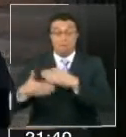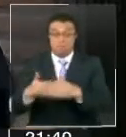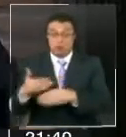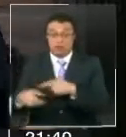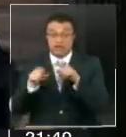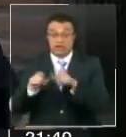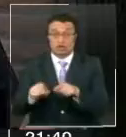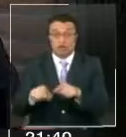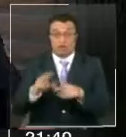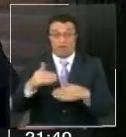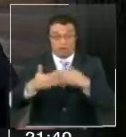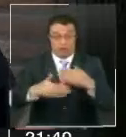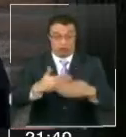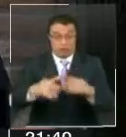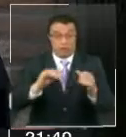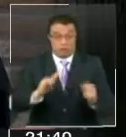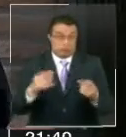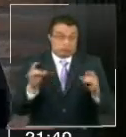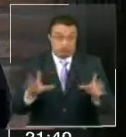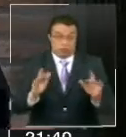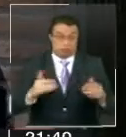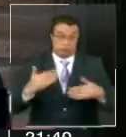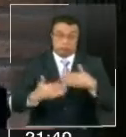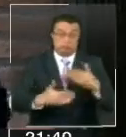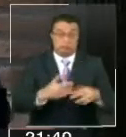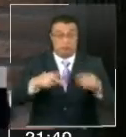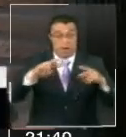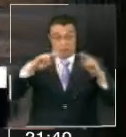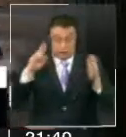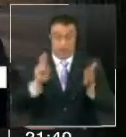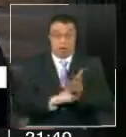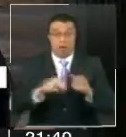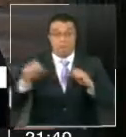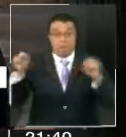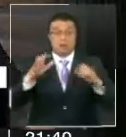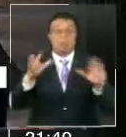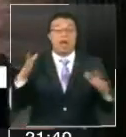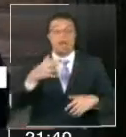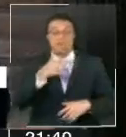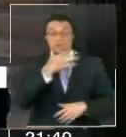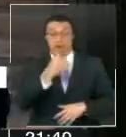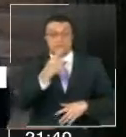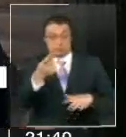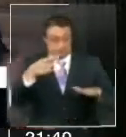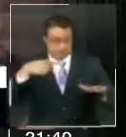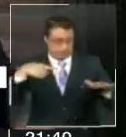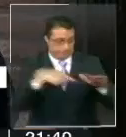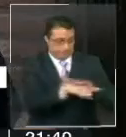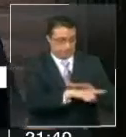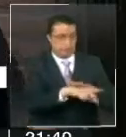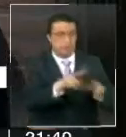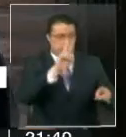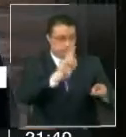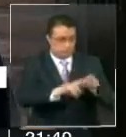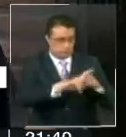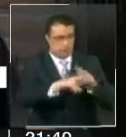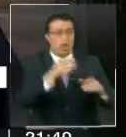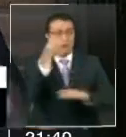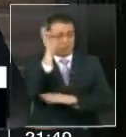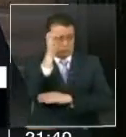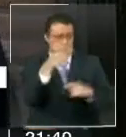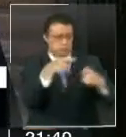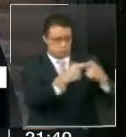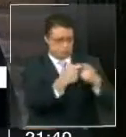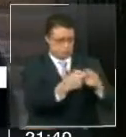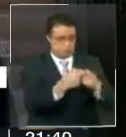en funcionamiento, va. Y el realismo político dice que es más fácil meterse adentro, hacer cabildo,